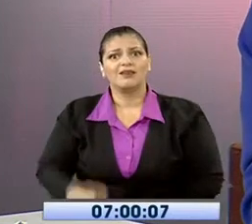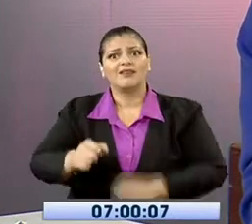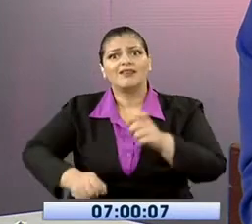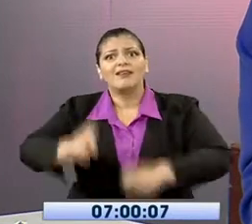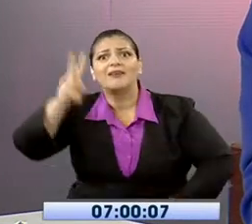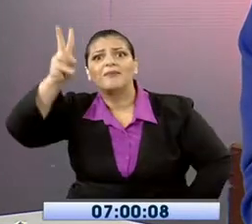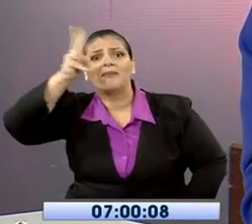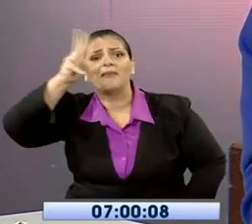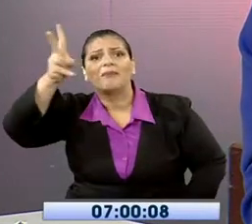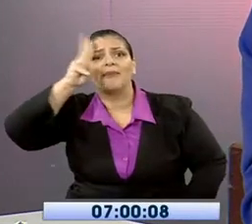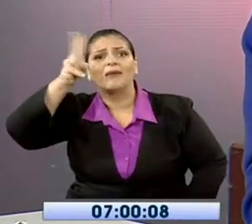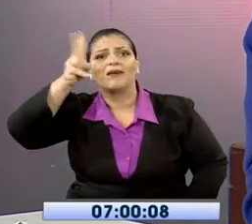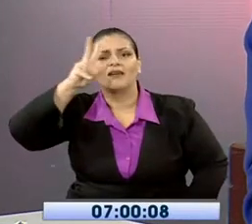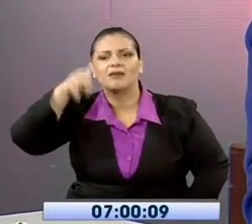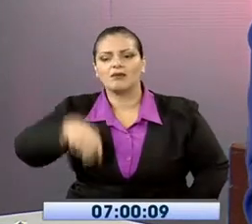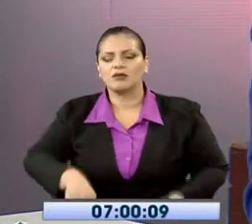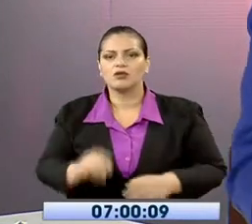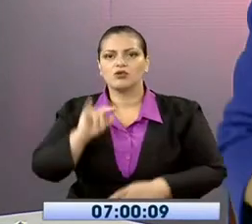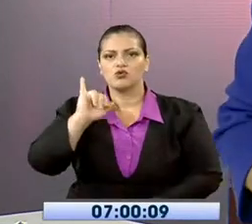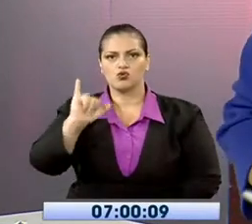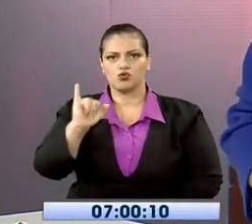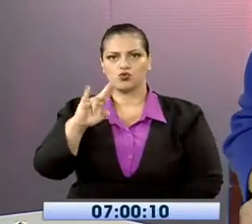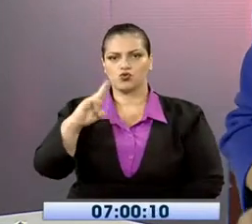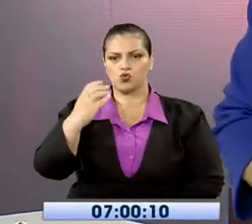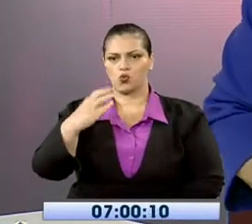sintéticas, así como lo escuchan. Veamos la nota.